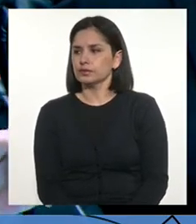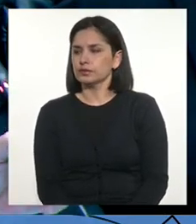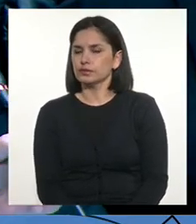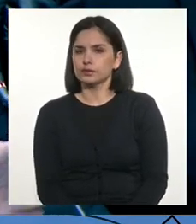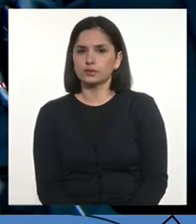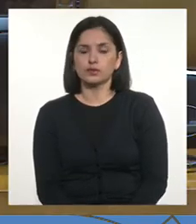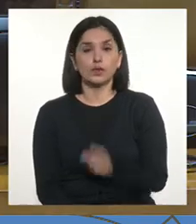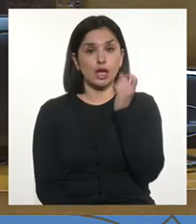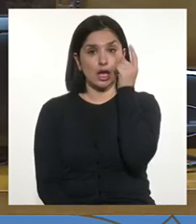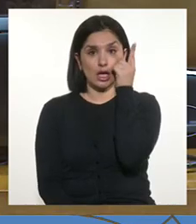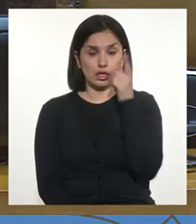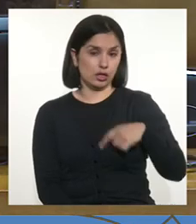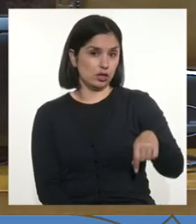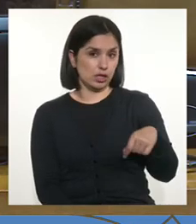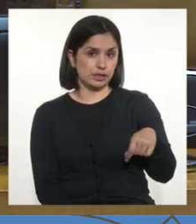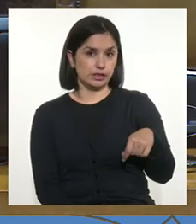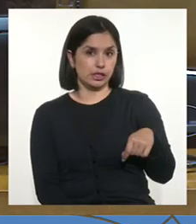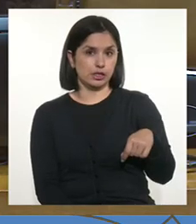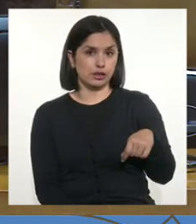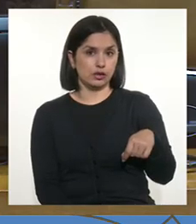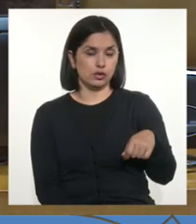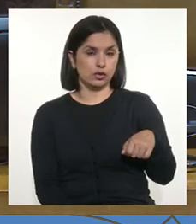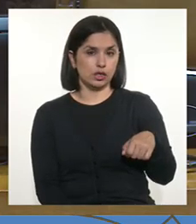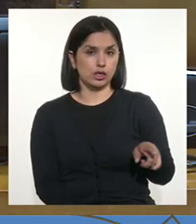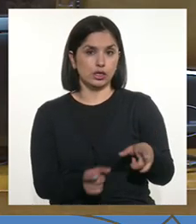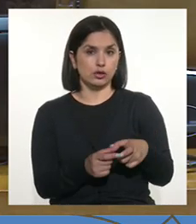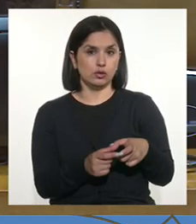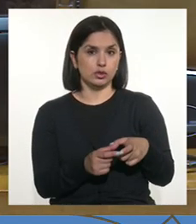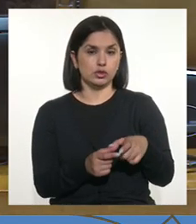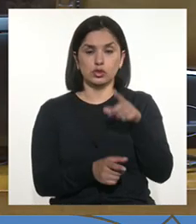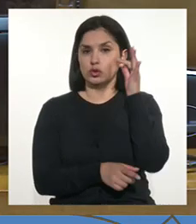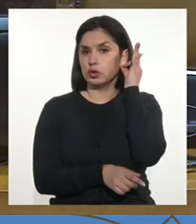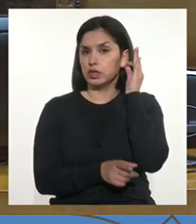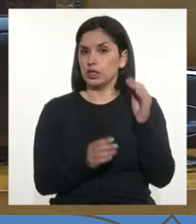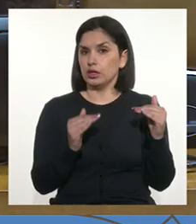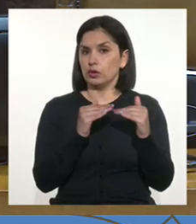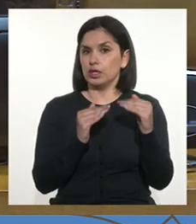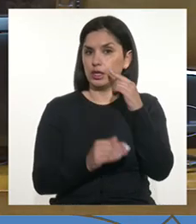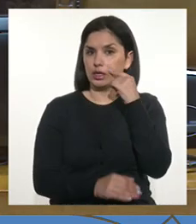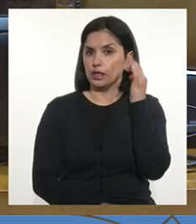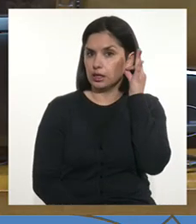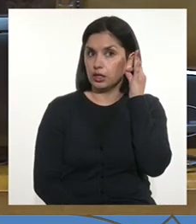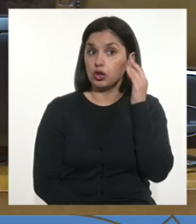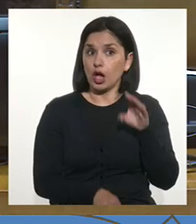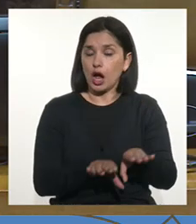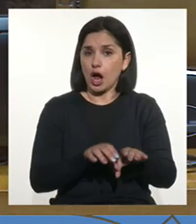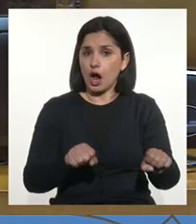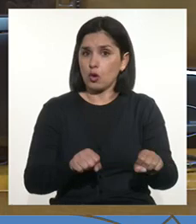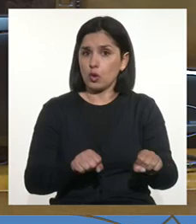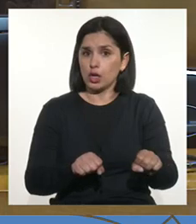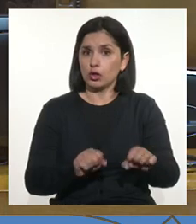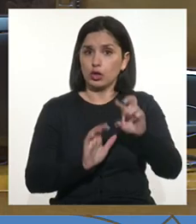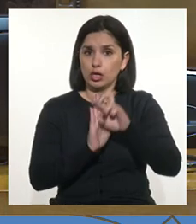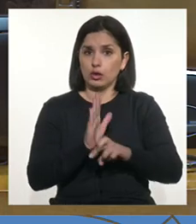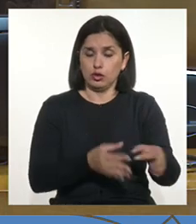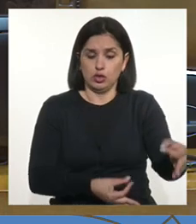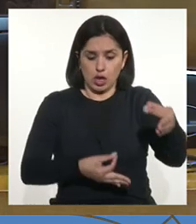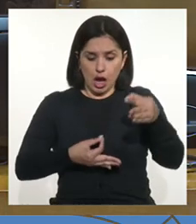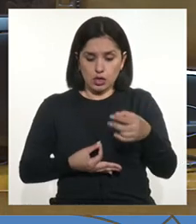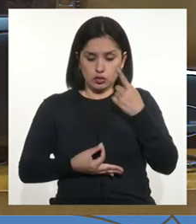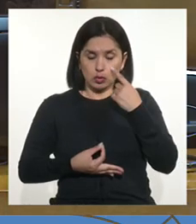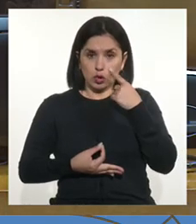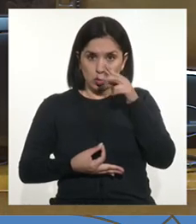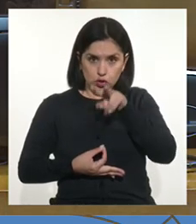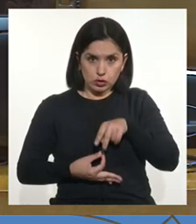entiendo que las hacen ahora de la ilusión del viajero no estarían de acuerdo que ese proyecto sea conocido por poner esa comisión